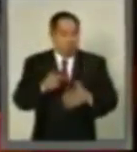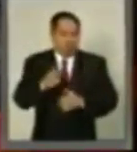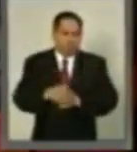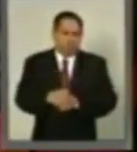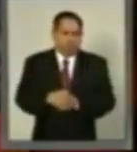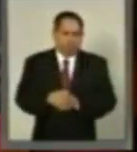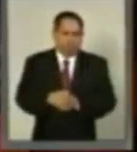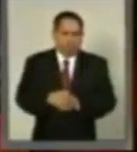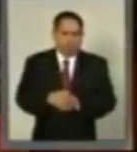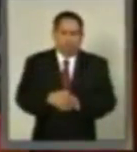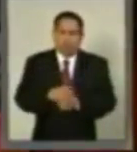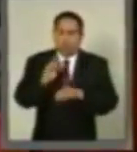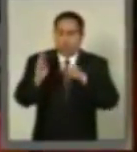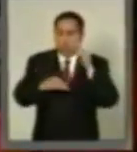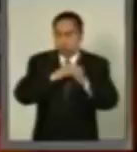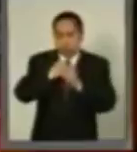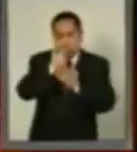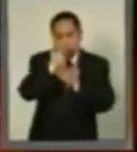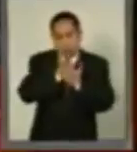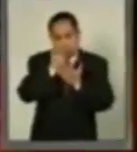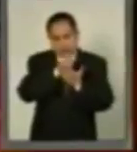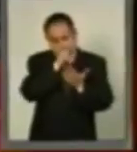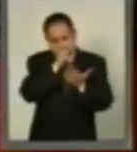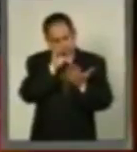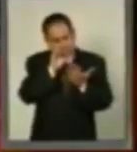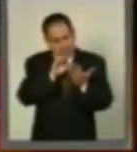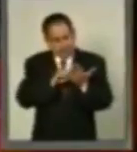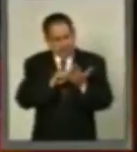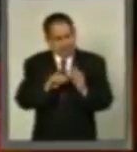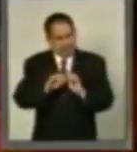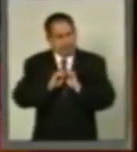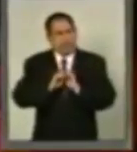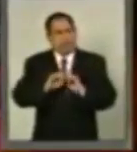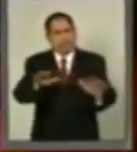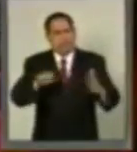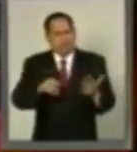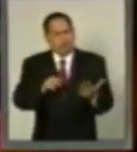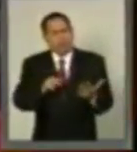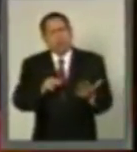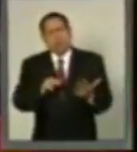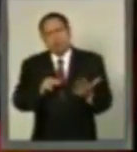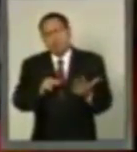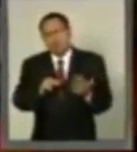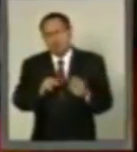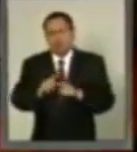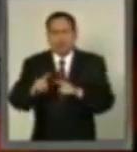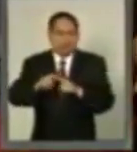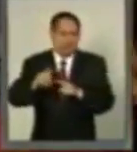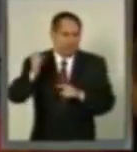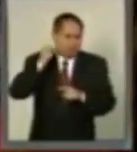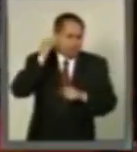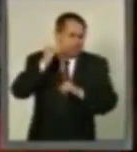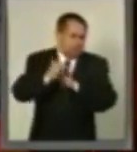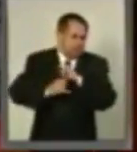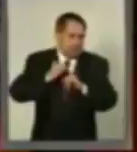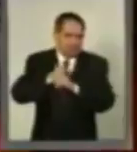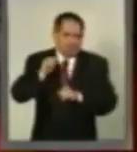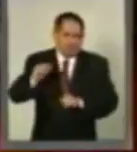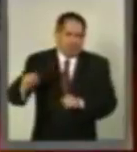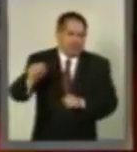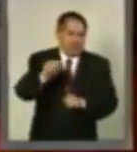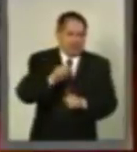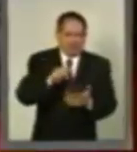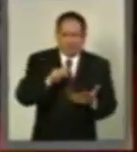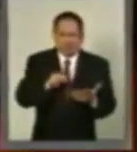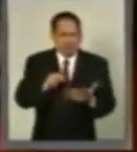cifras que se han dado a conocer en diferentes foros internacionales,